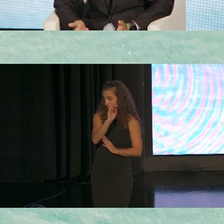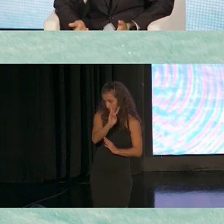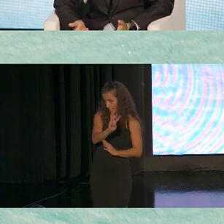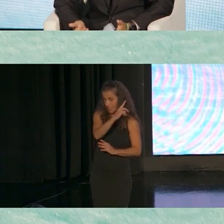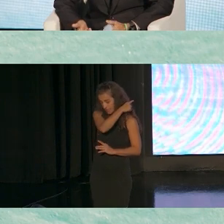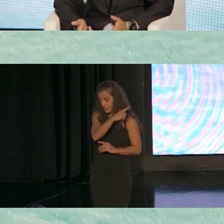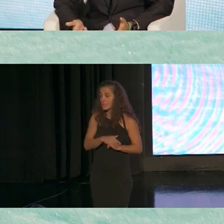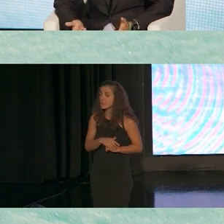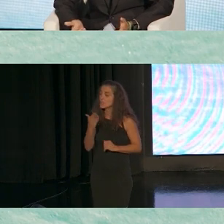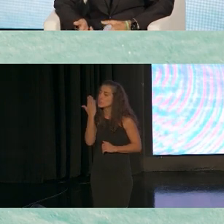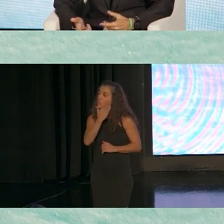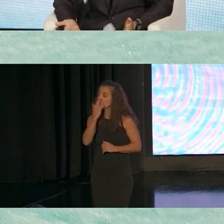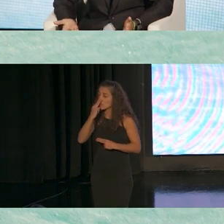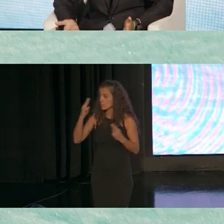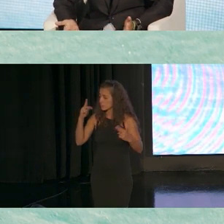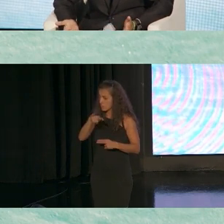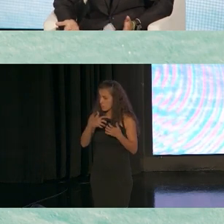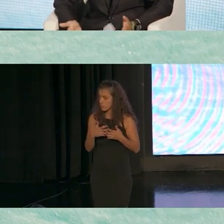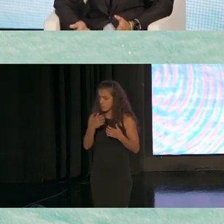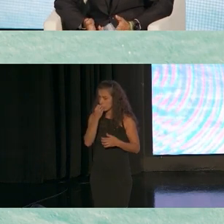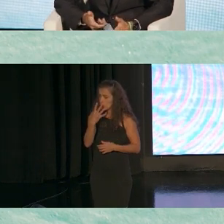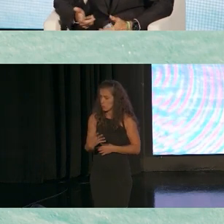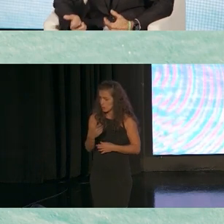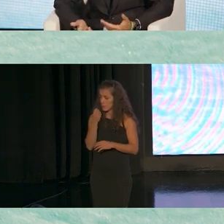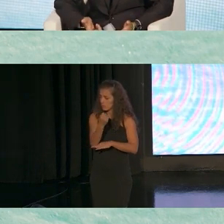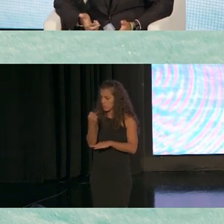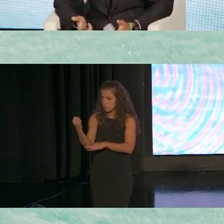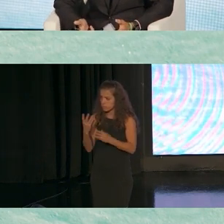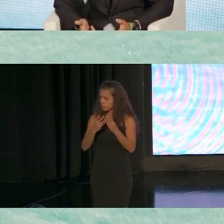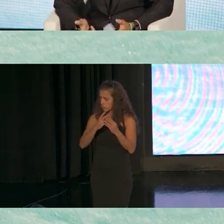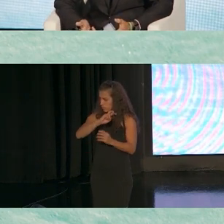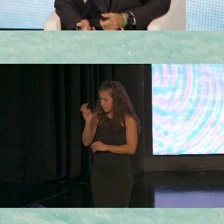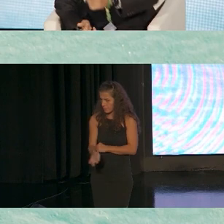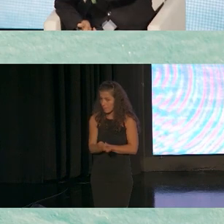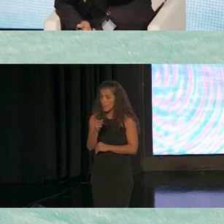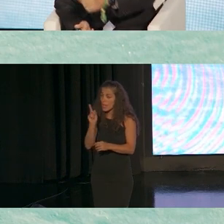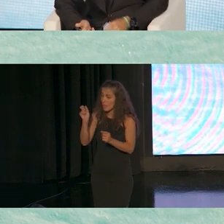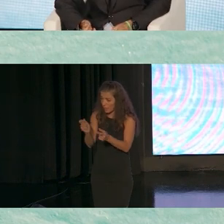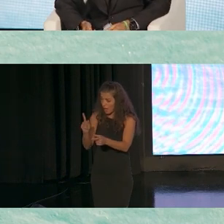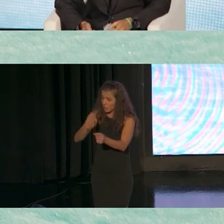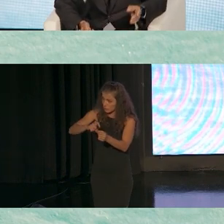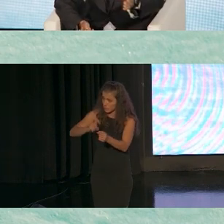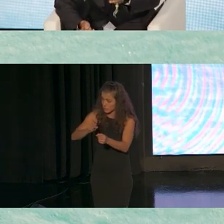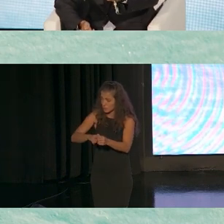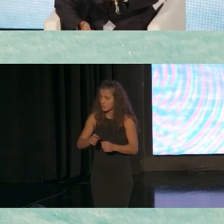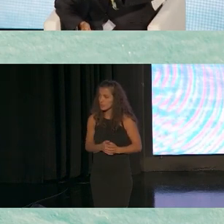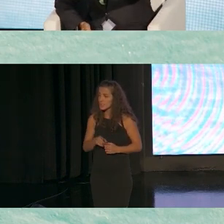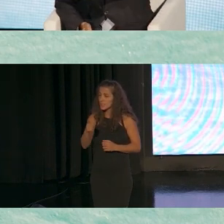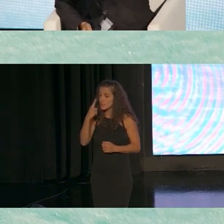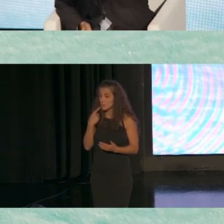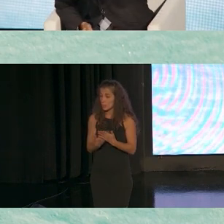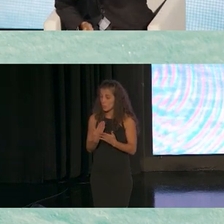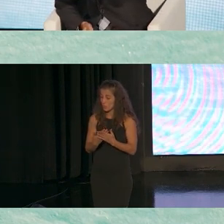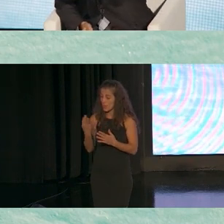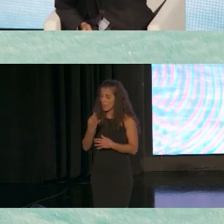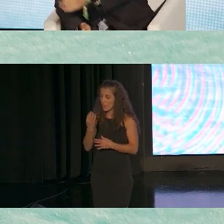colegio público que funciona fenomenal con todos los apoyos le hacen partícipe Y pradilla es que toda la clase tenía